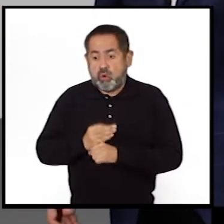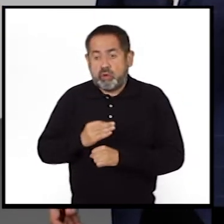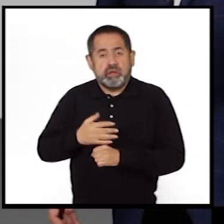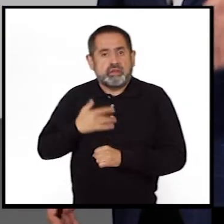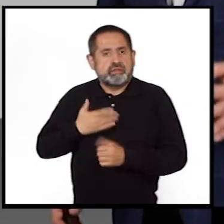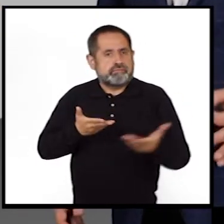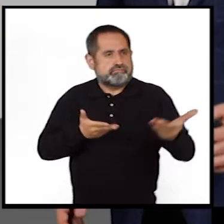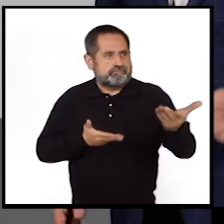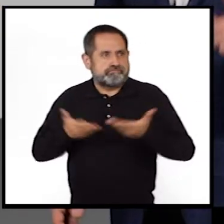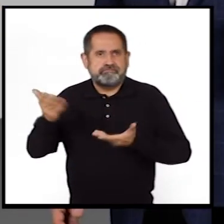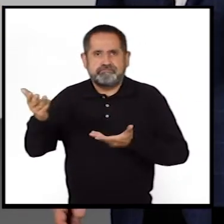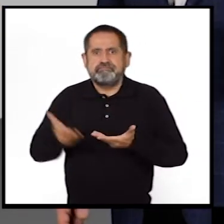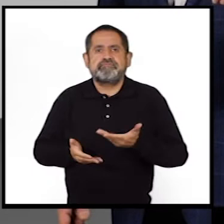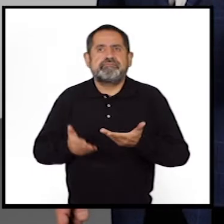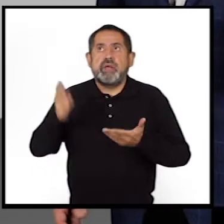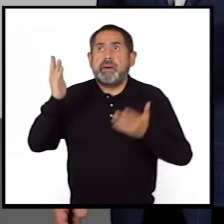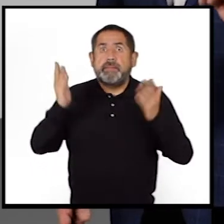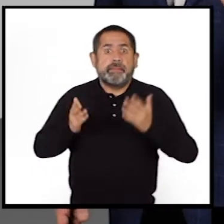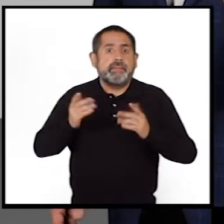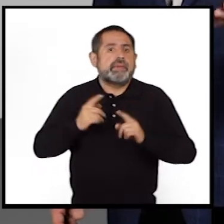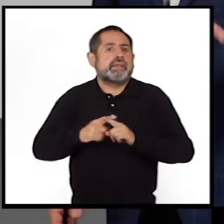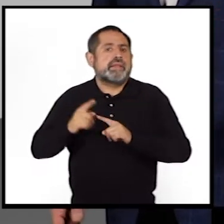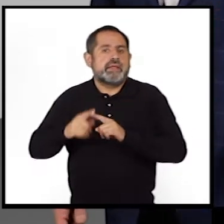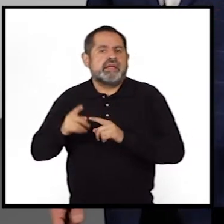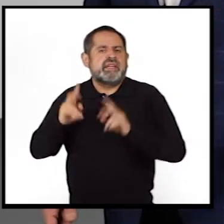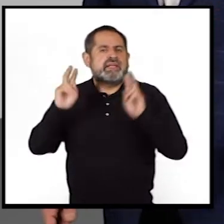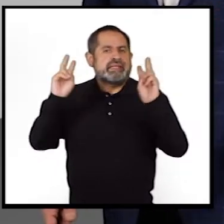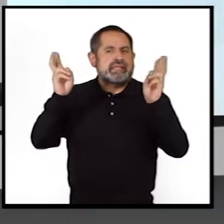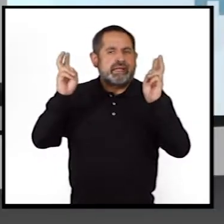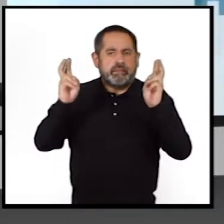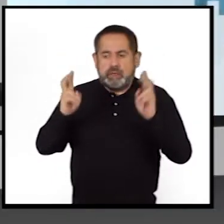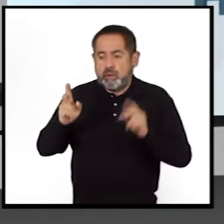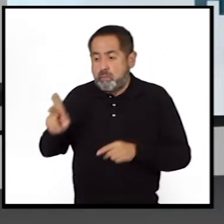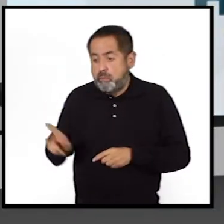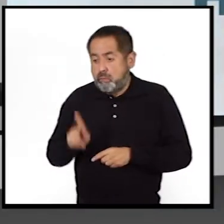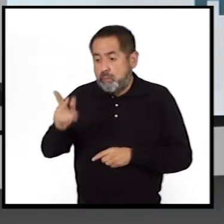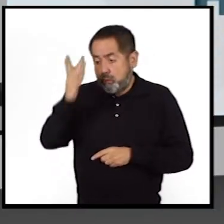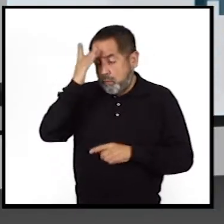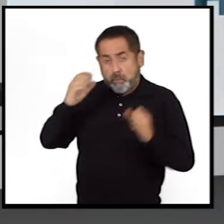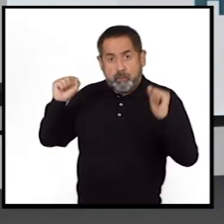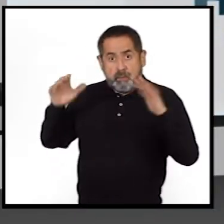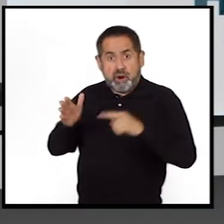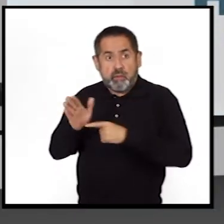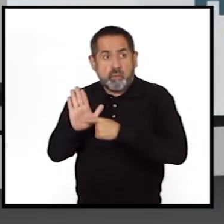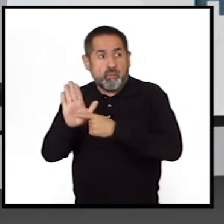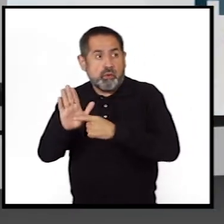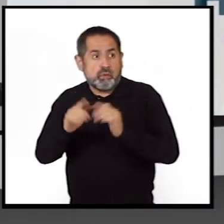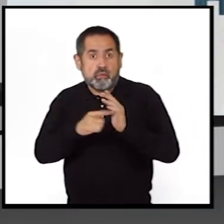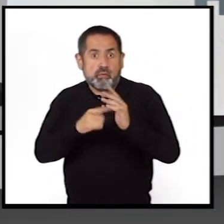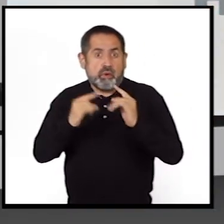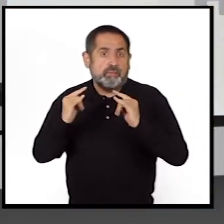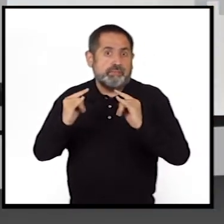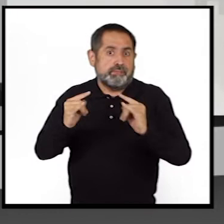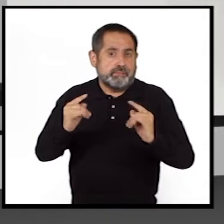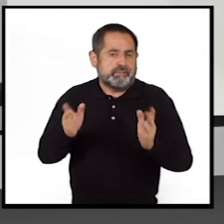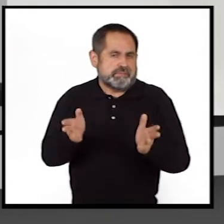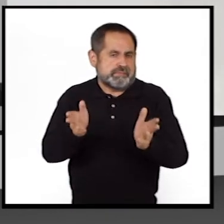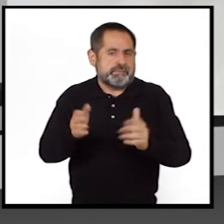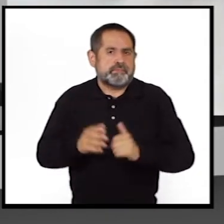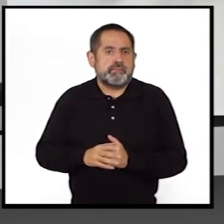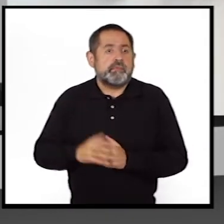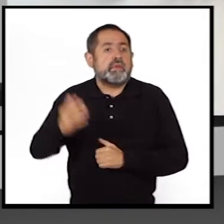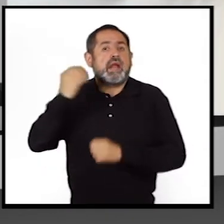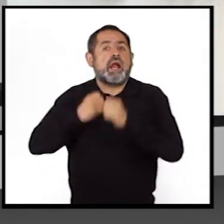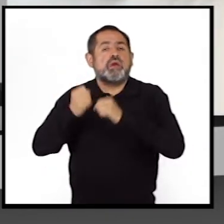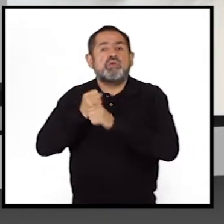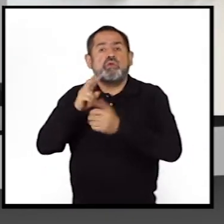ser anfitriones nacionales del Tianguis de Pueblos Mágicos. En 2019, Hidalgo fue distinguido como